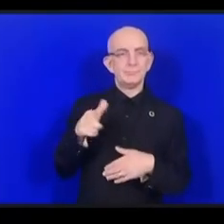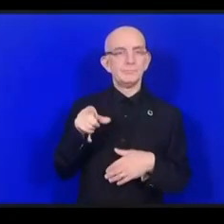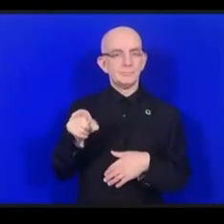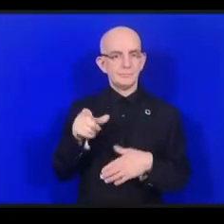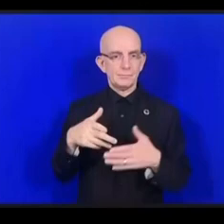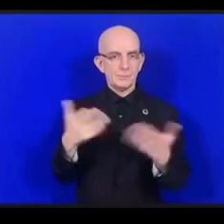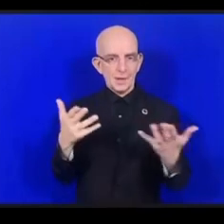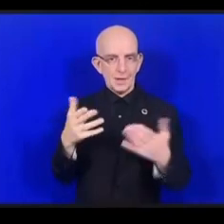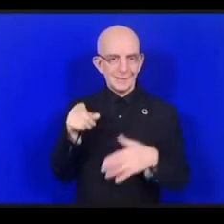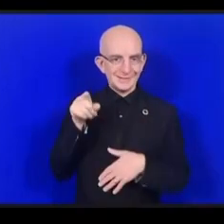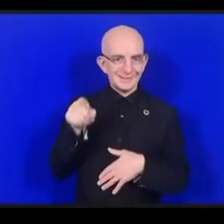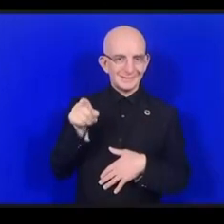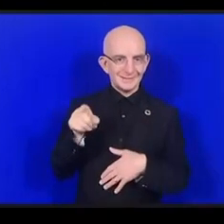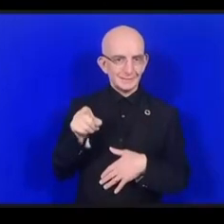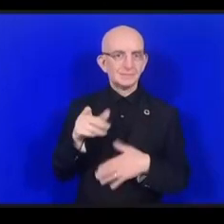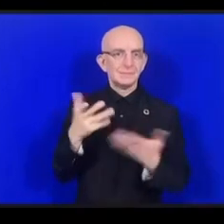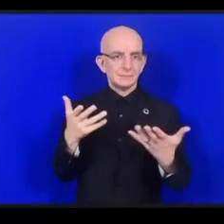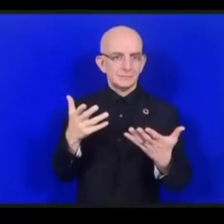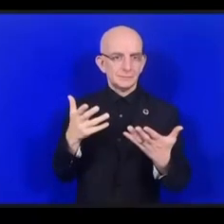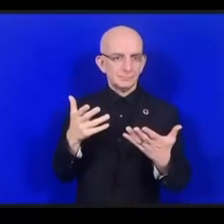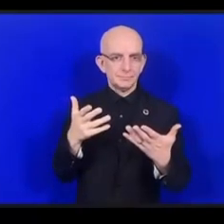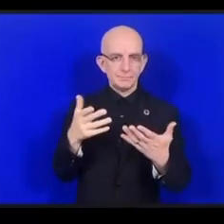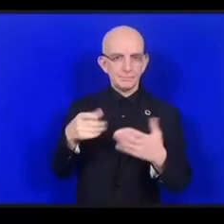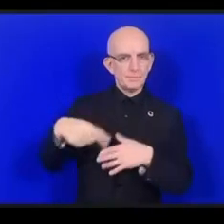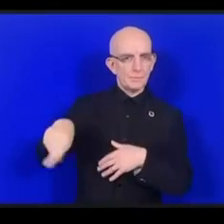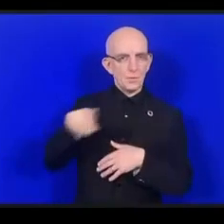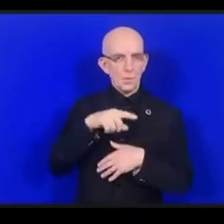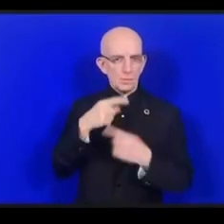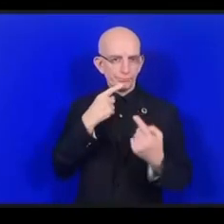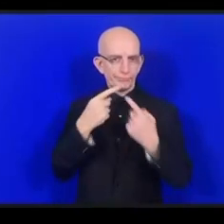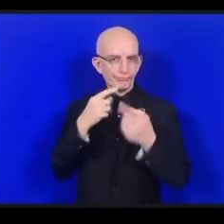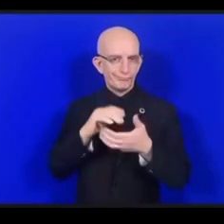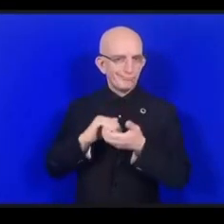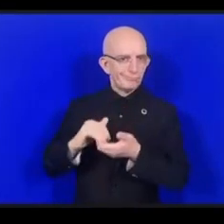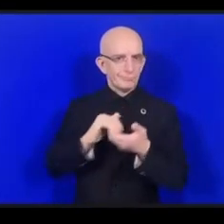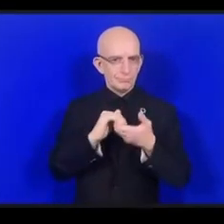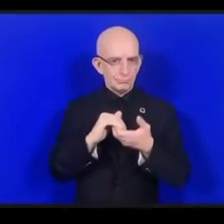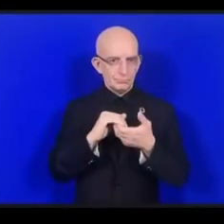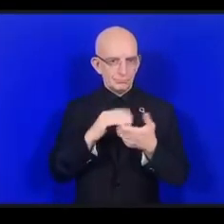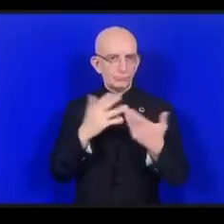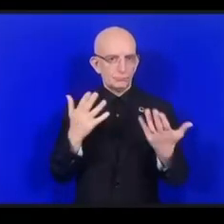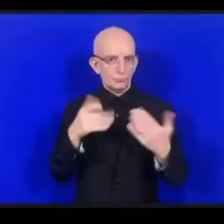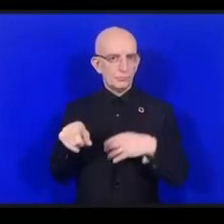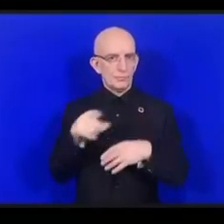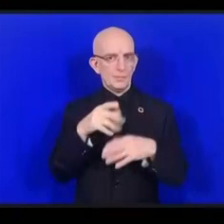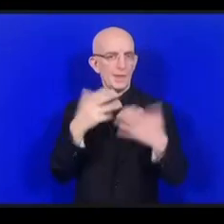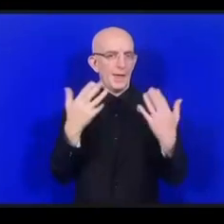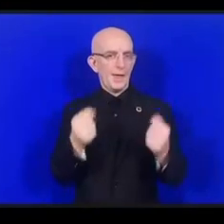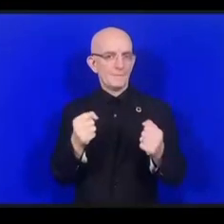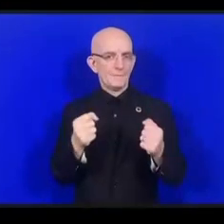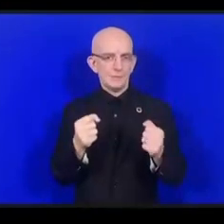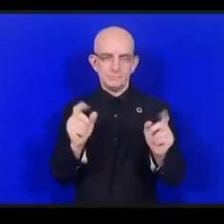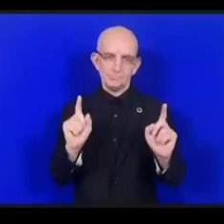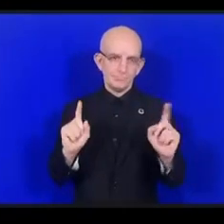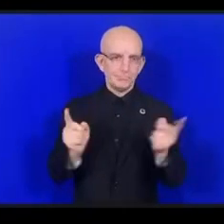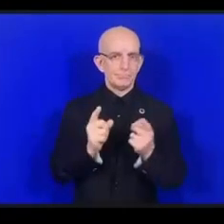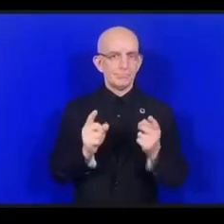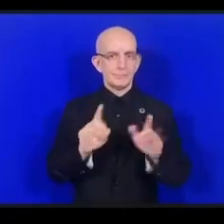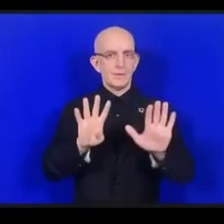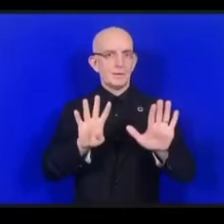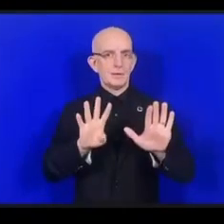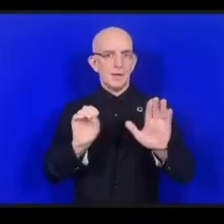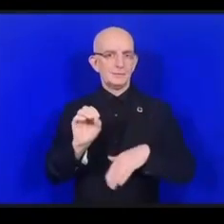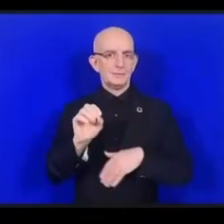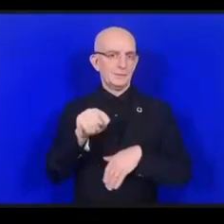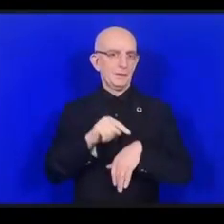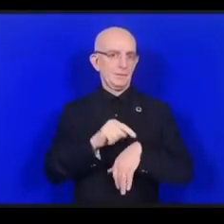esperemos que estén en la sala y que van a intervenir desde el micrófono que está allí colocado a ver Perdón he dicho